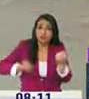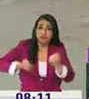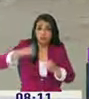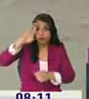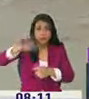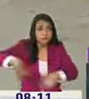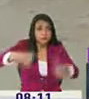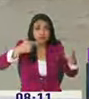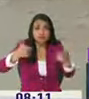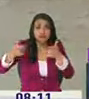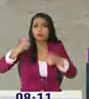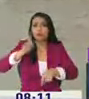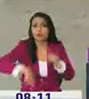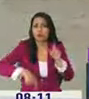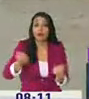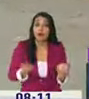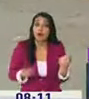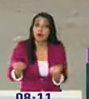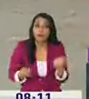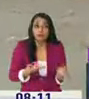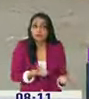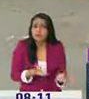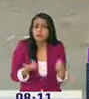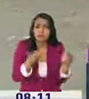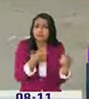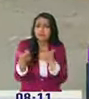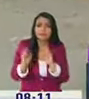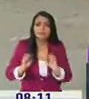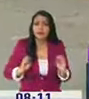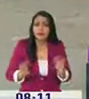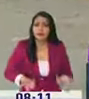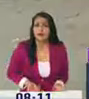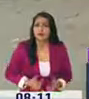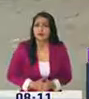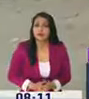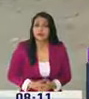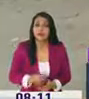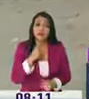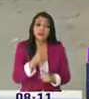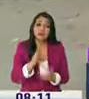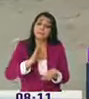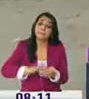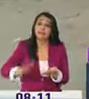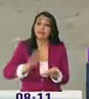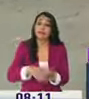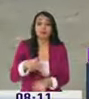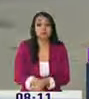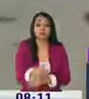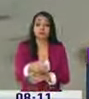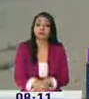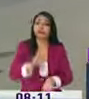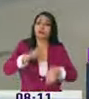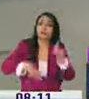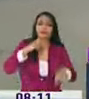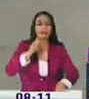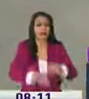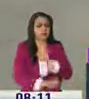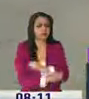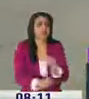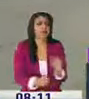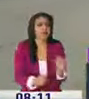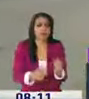andar, porque como les han dado automóviles, están cráteres y se golpean los automóviles, dice que no pueden prestarnos el servicio. Hay delincuencia y